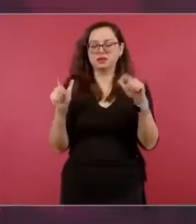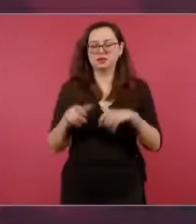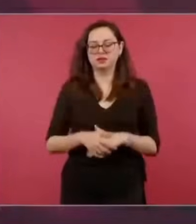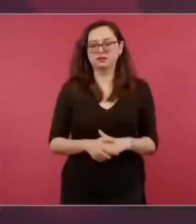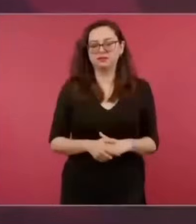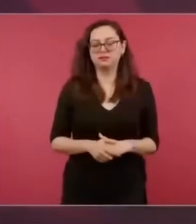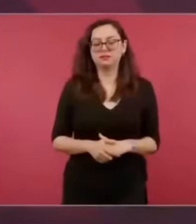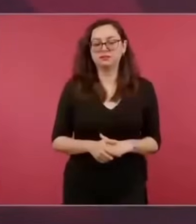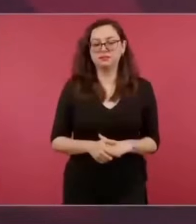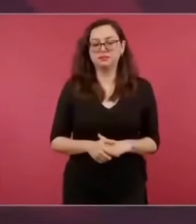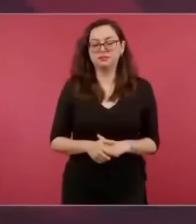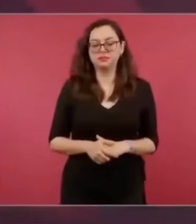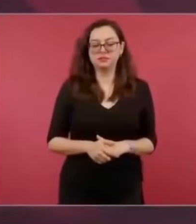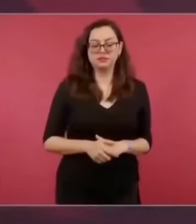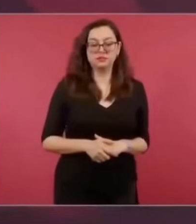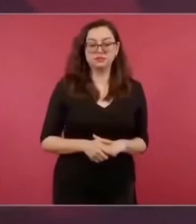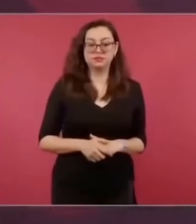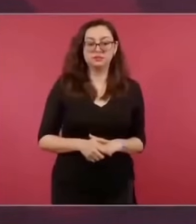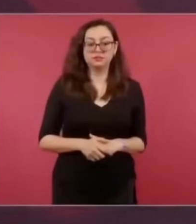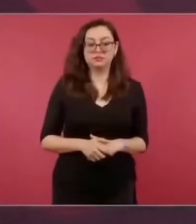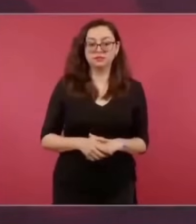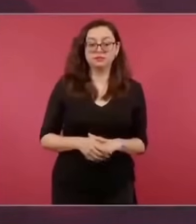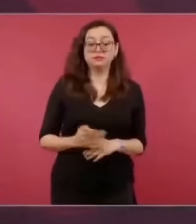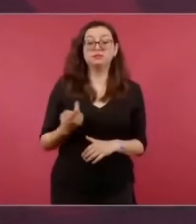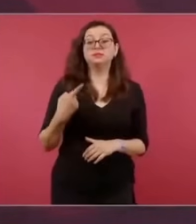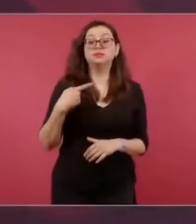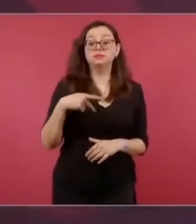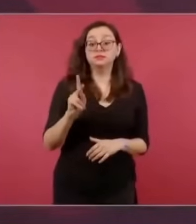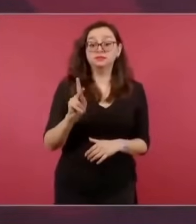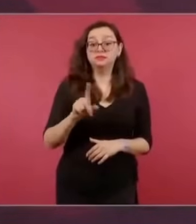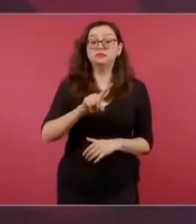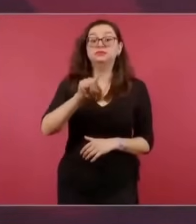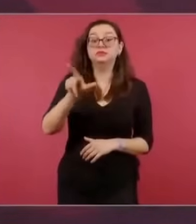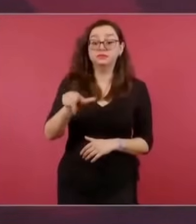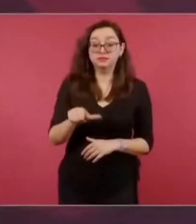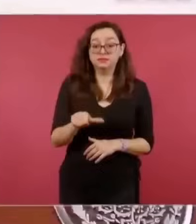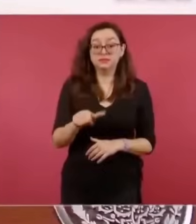República. Pero todavía,